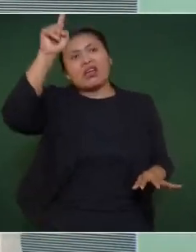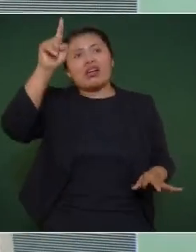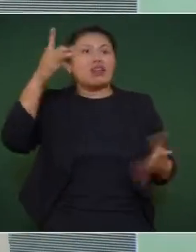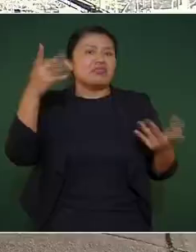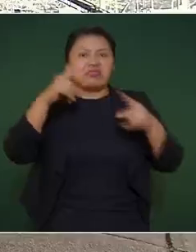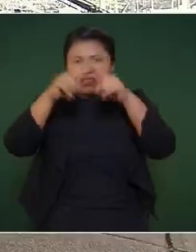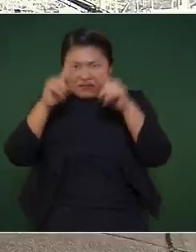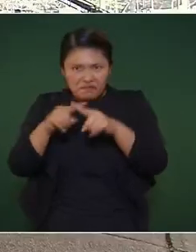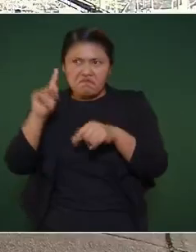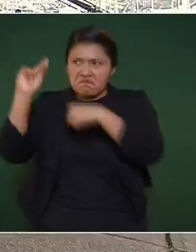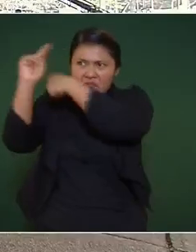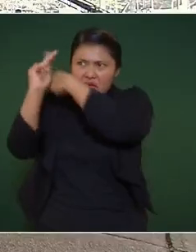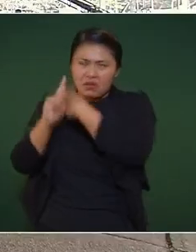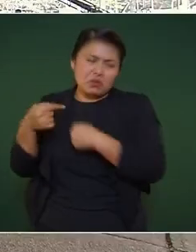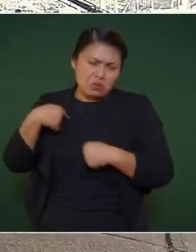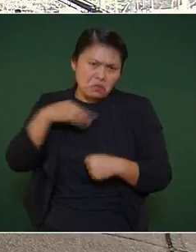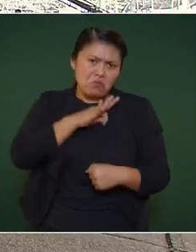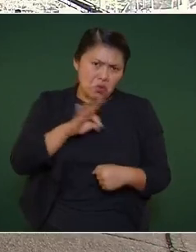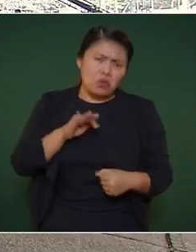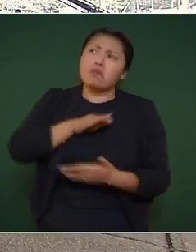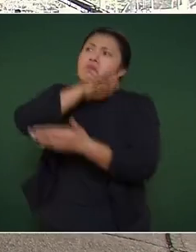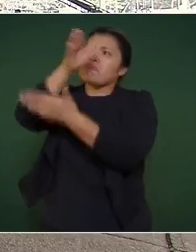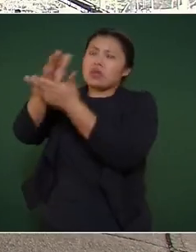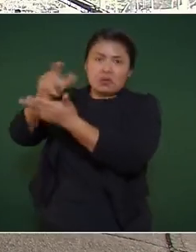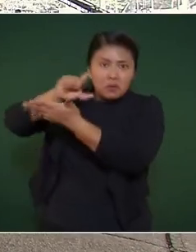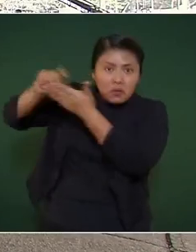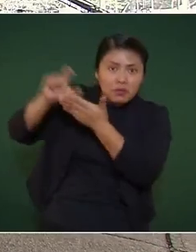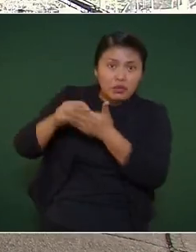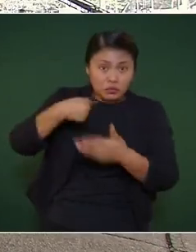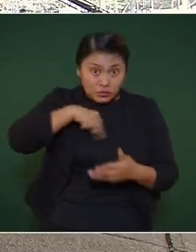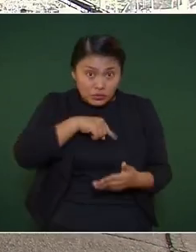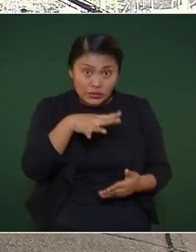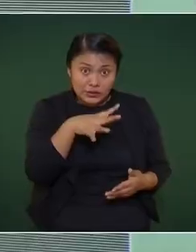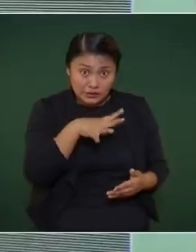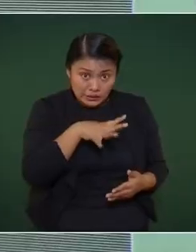país. Entonces, si tenemos el dinero